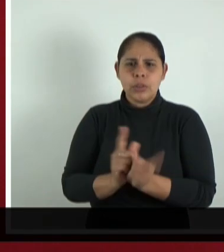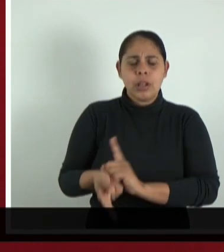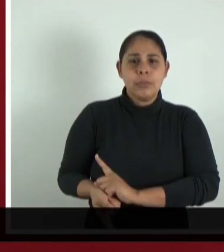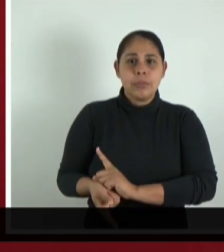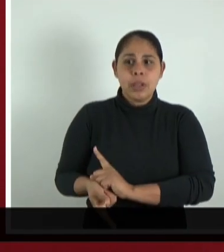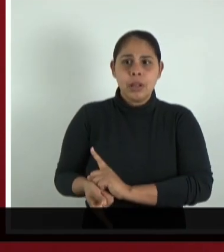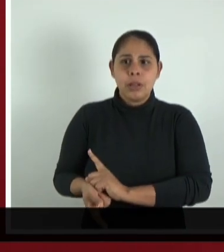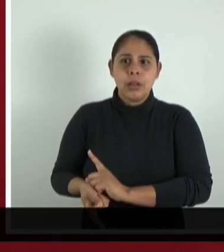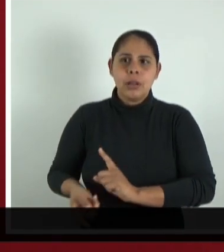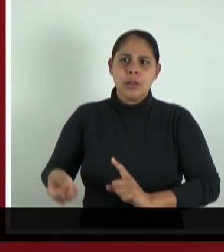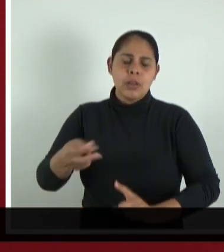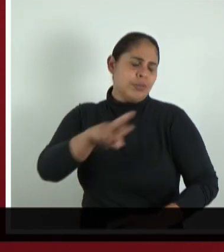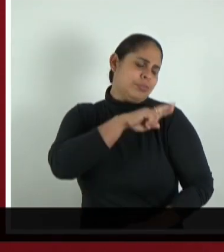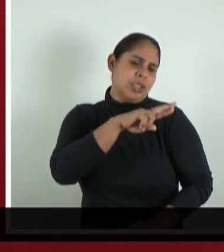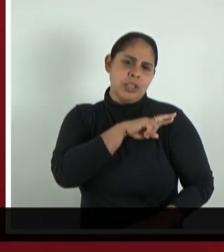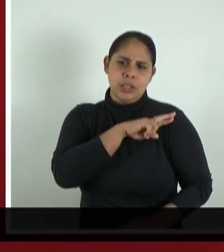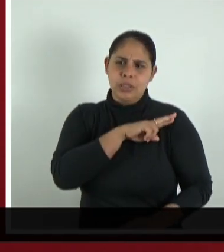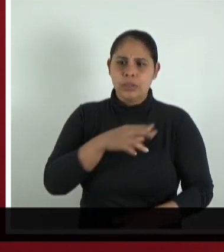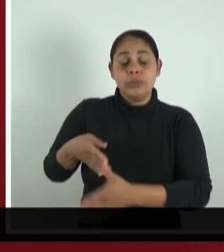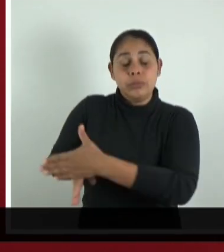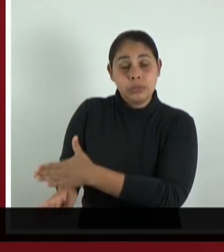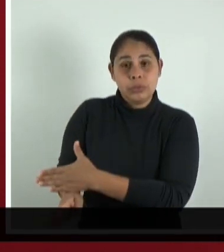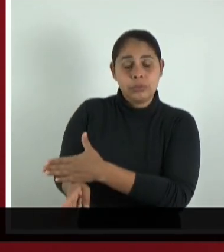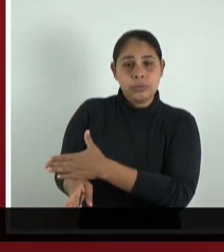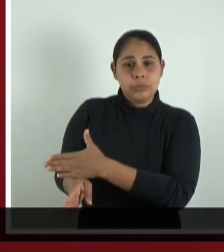con nuestras propias fuerzas, sabiduría,